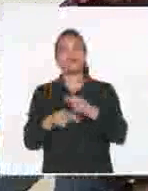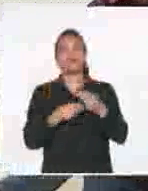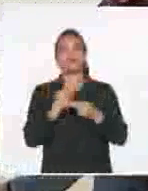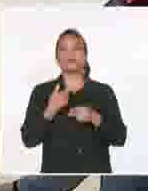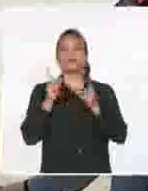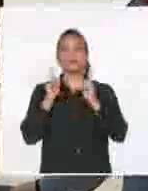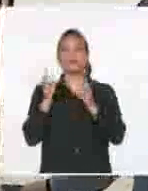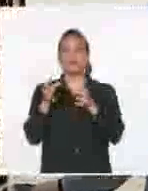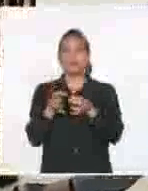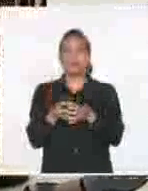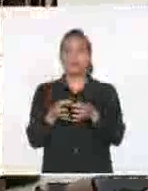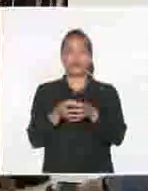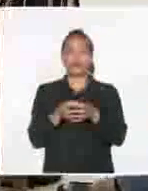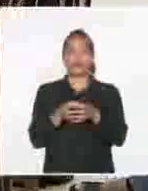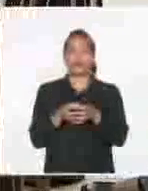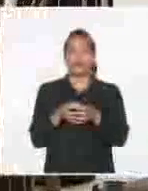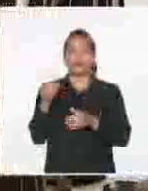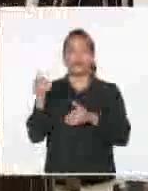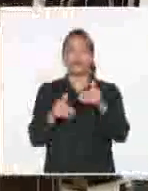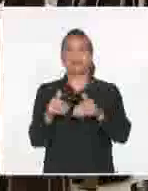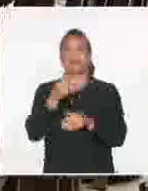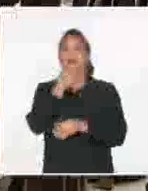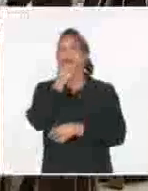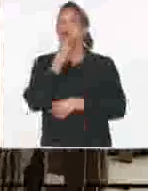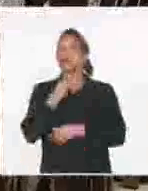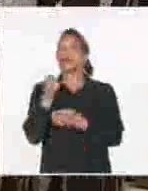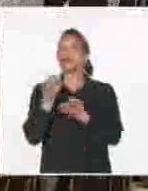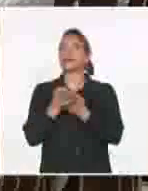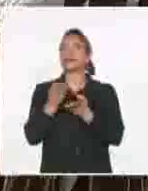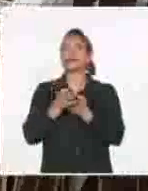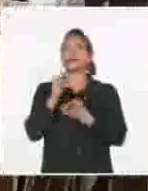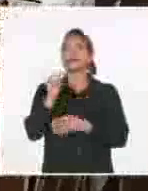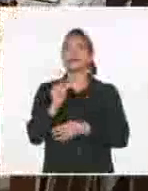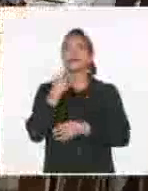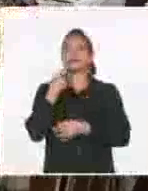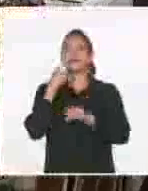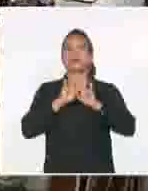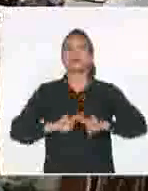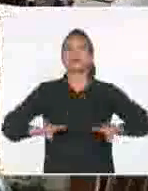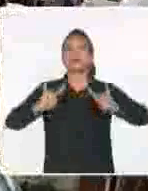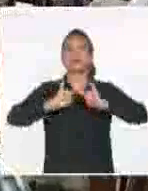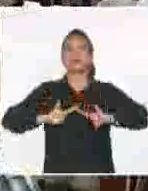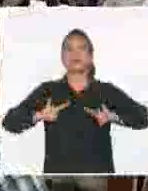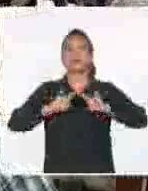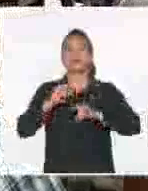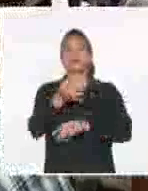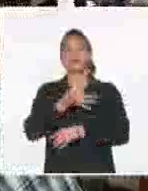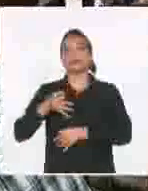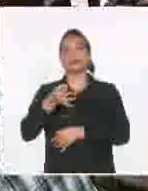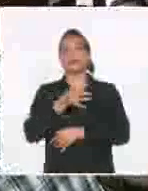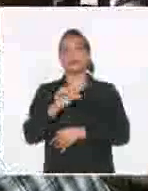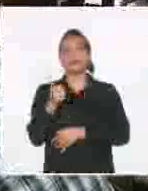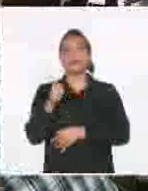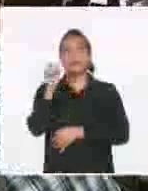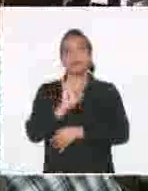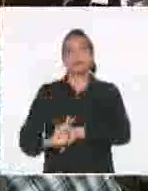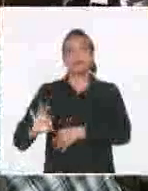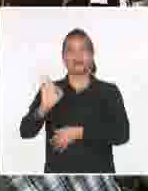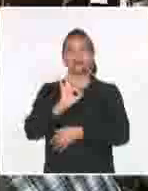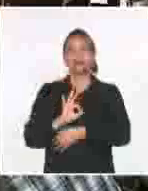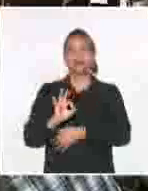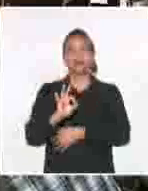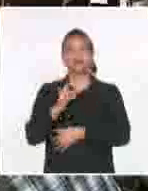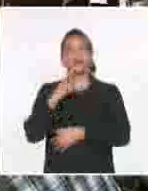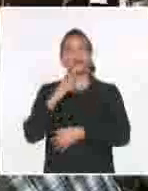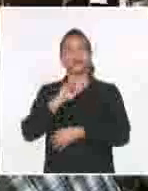reciente con jóvenes estudiantes de nivel medio superior del municipio de 10 de octubre, a los